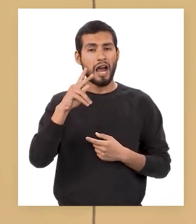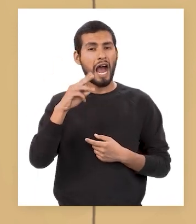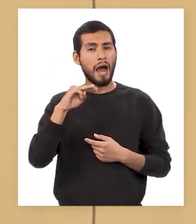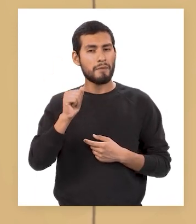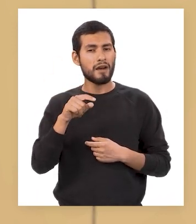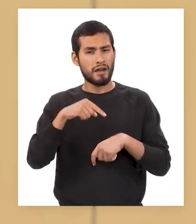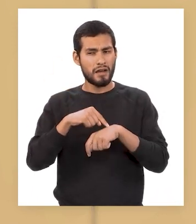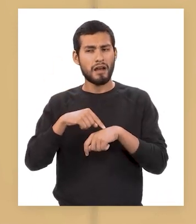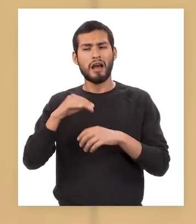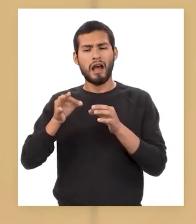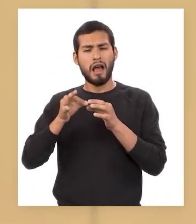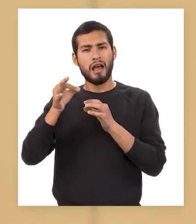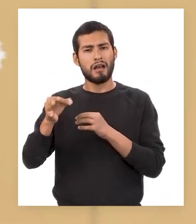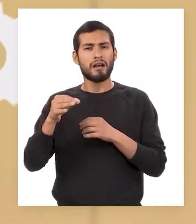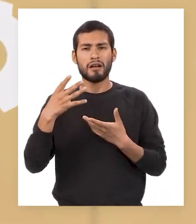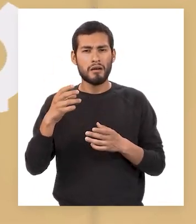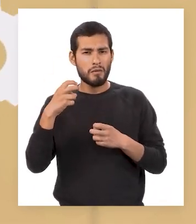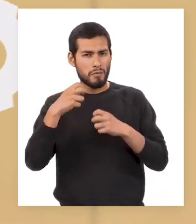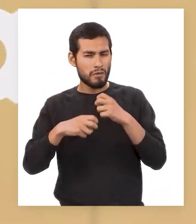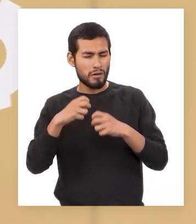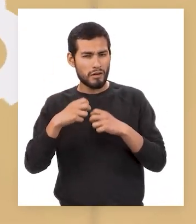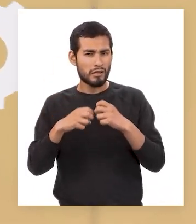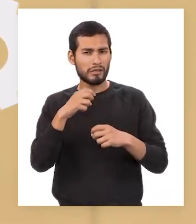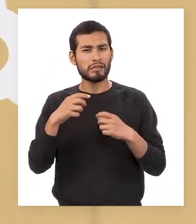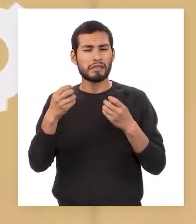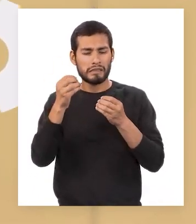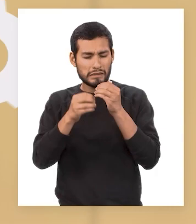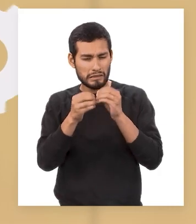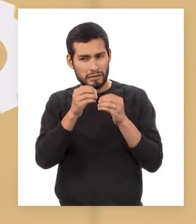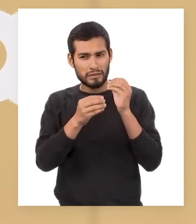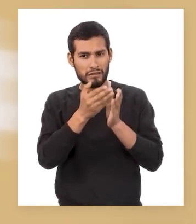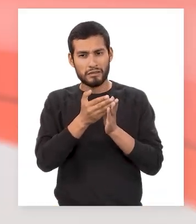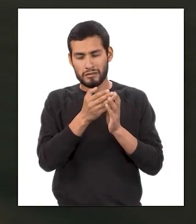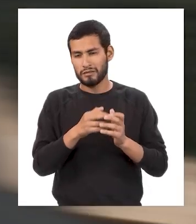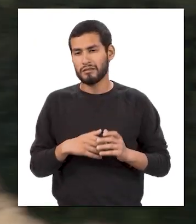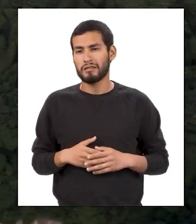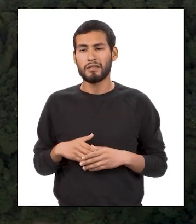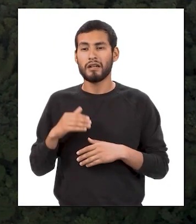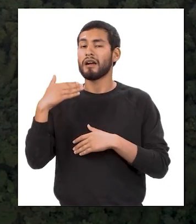Yokohama, se había retrasado también por algunos problemas